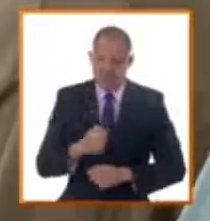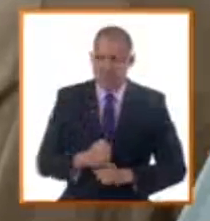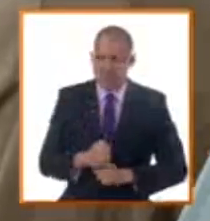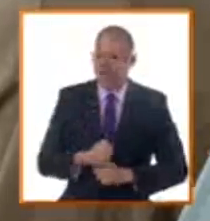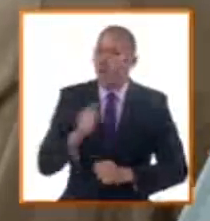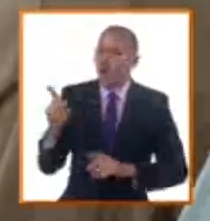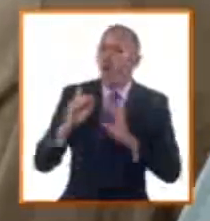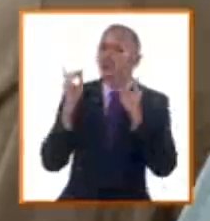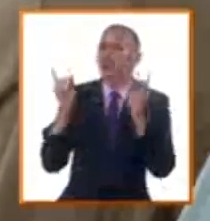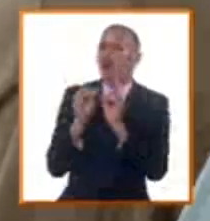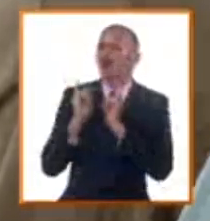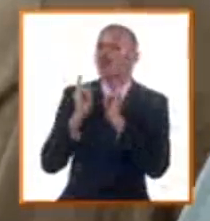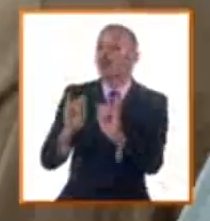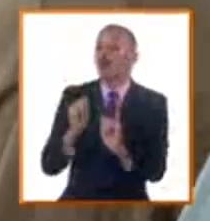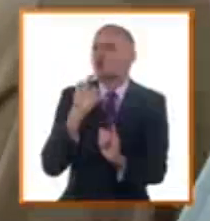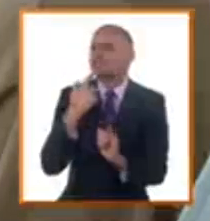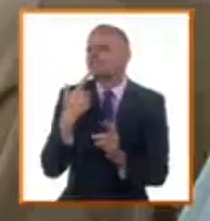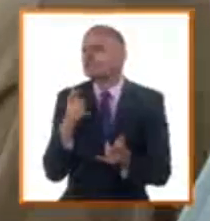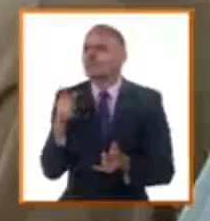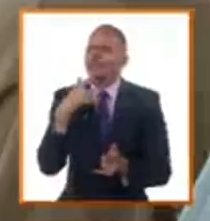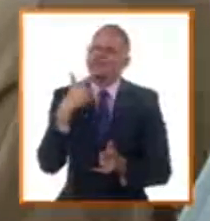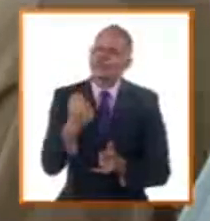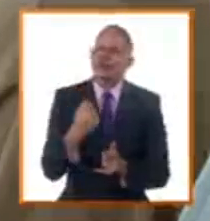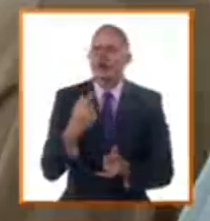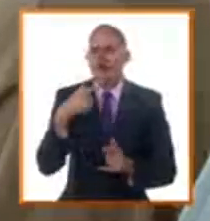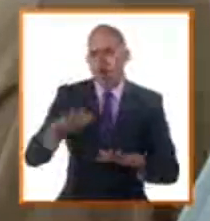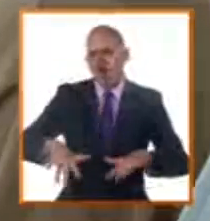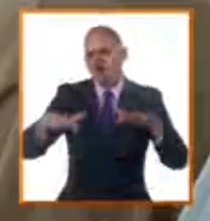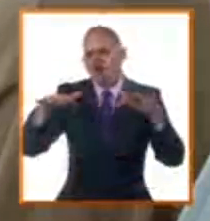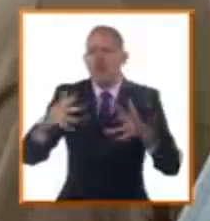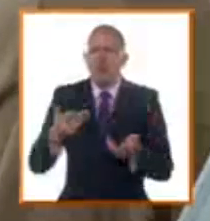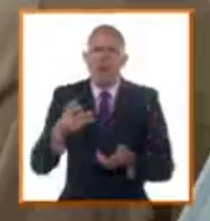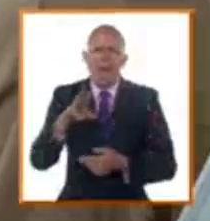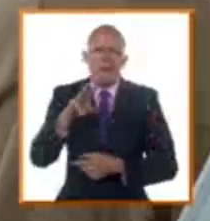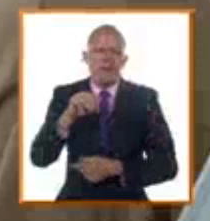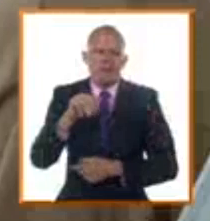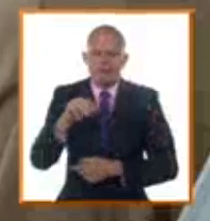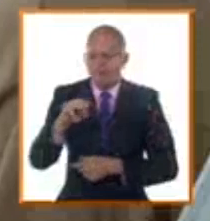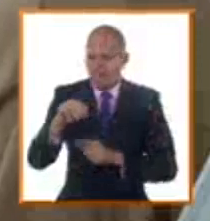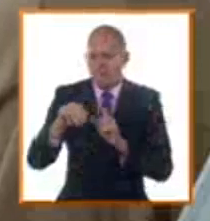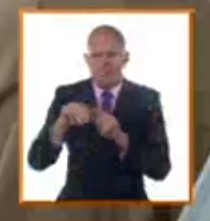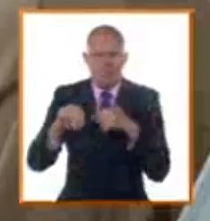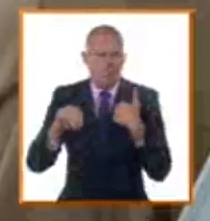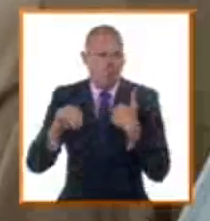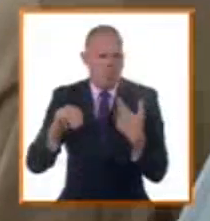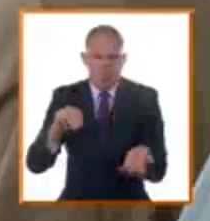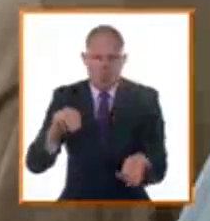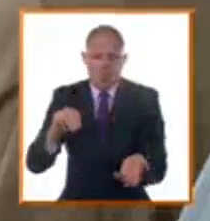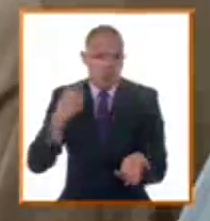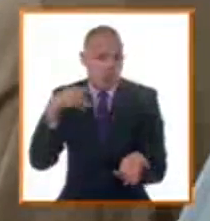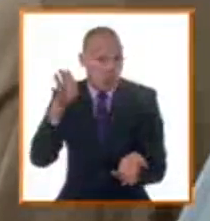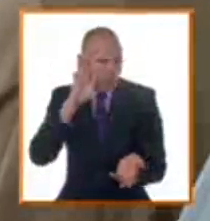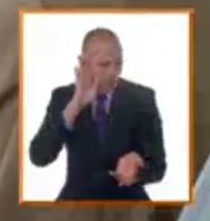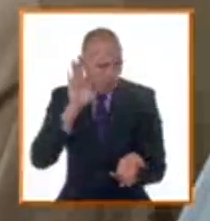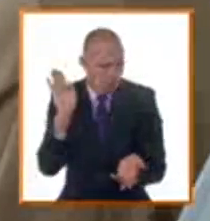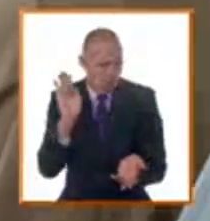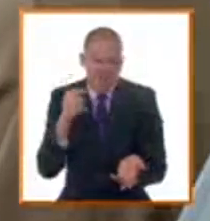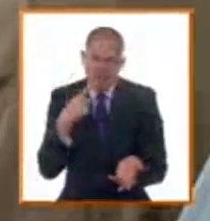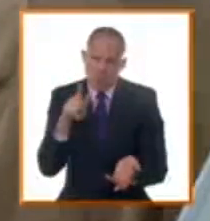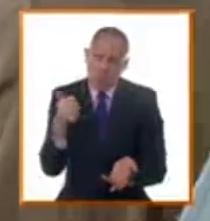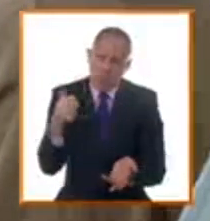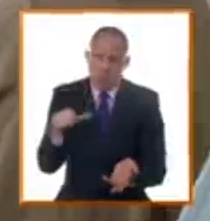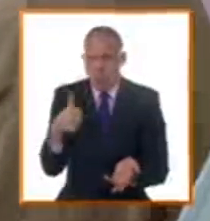cuando a mí me dicen 300 milímetros de lluvia, yo digo, bueno, es bueno, es malo, si ocurre en determinado periodo de